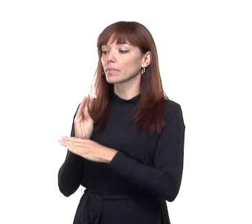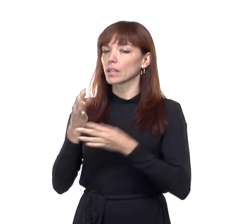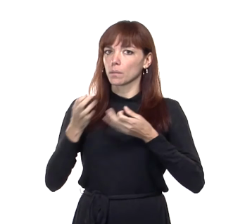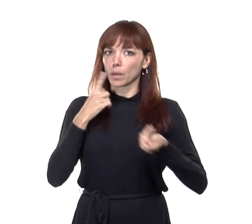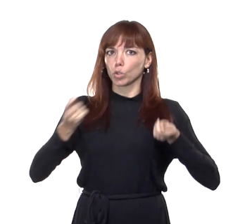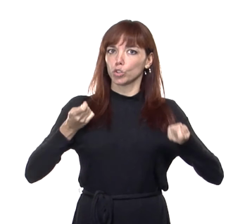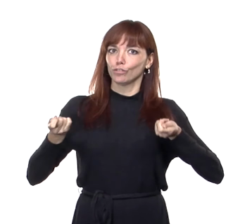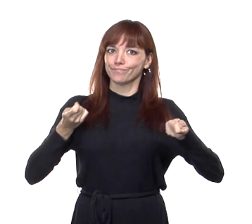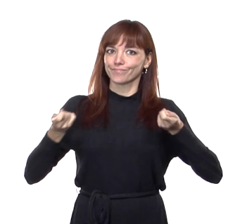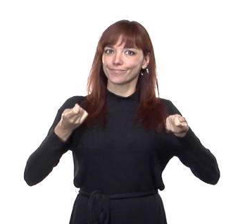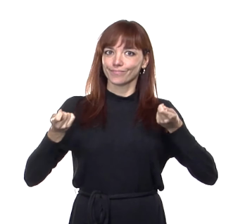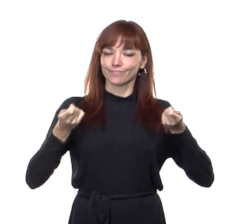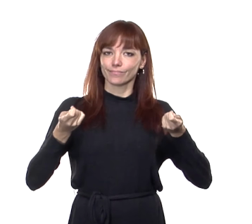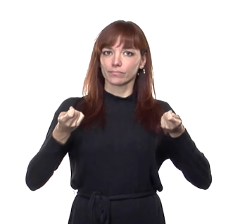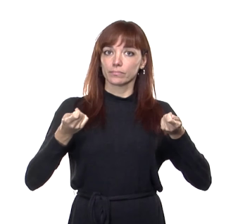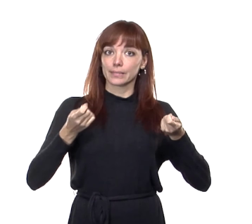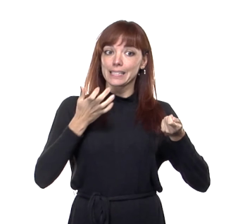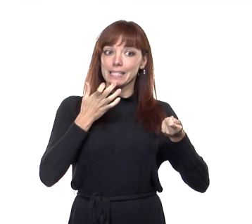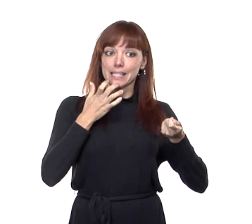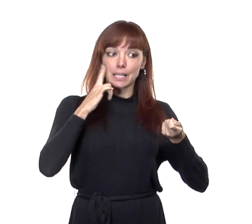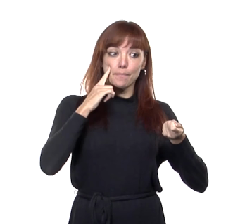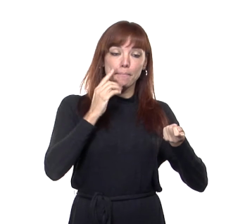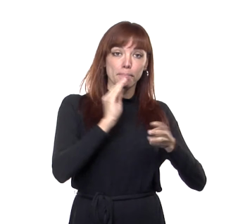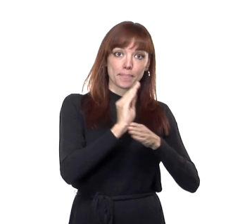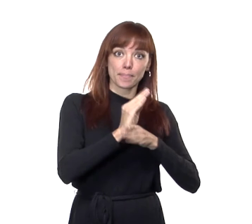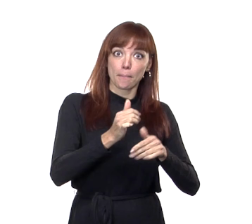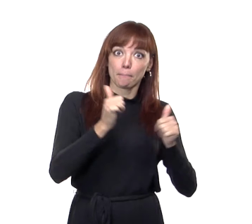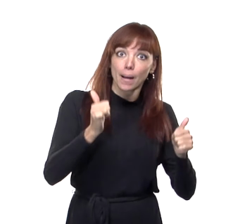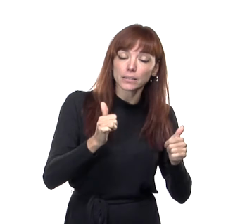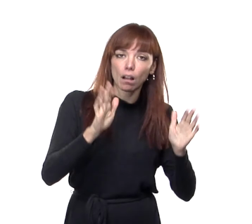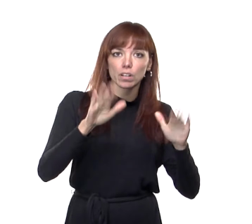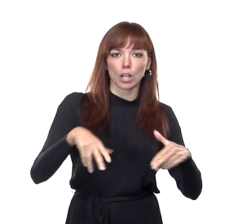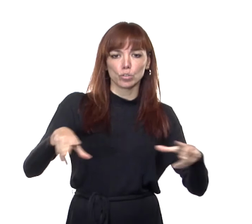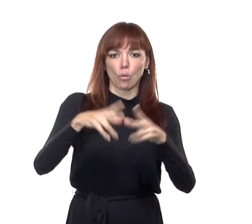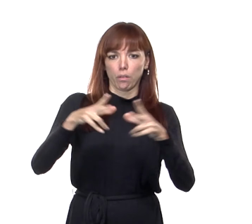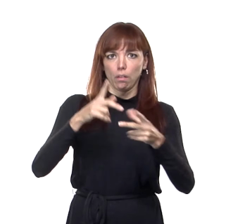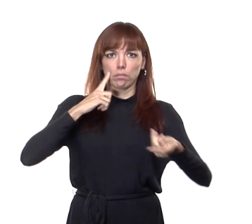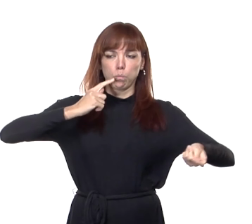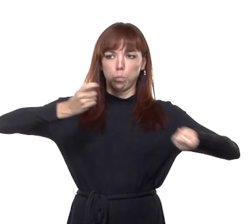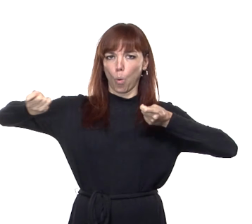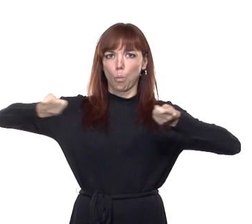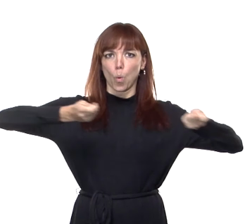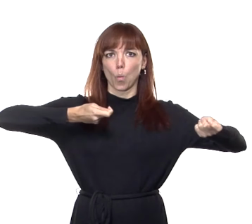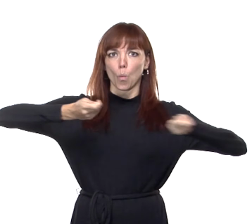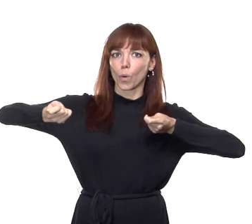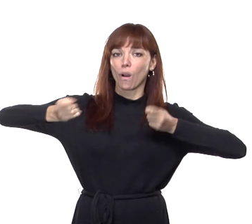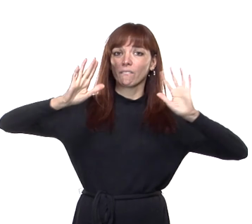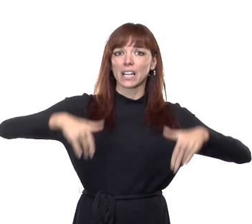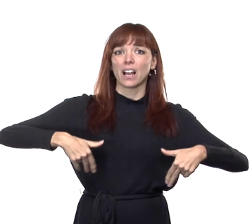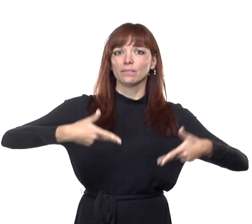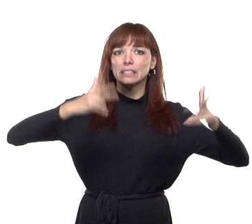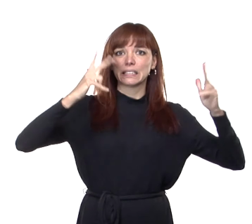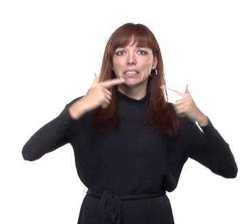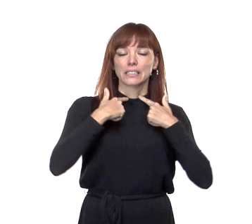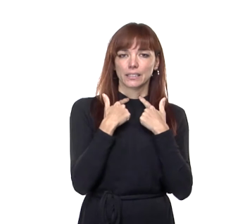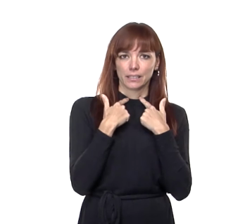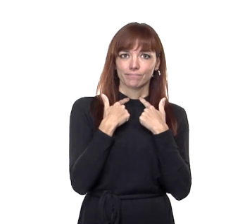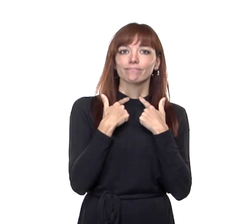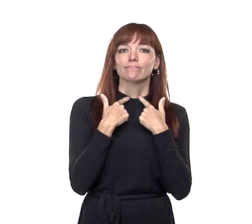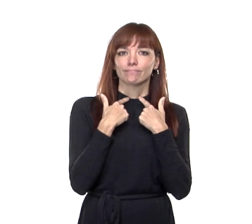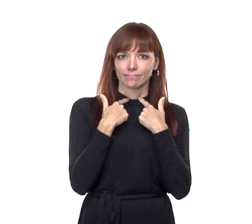y a más vigilancia más el riesgo de que acabemos con la sociedad de control y el control siempre lleva a una pérdida de libertad